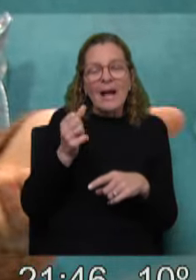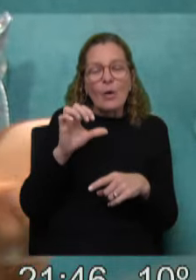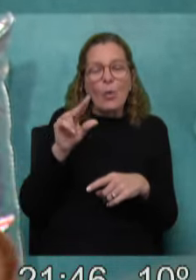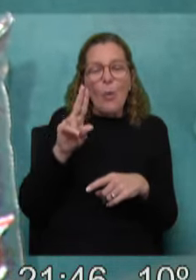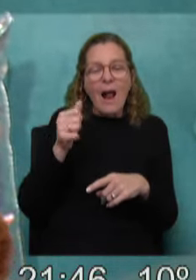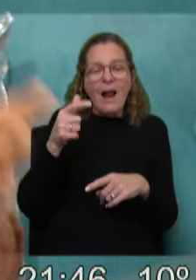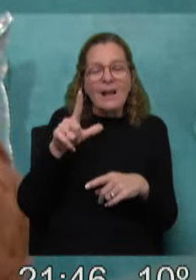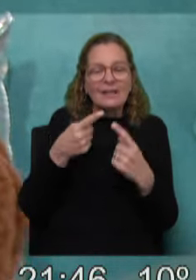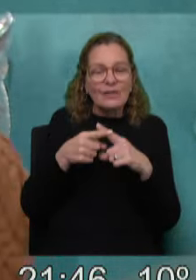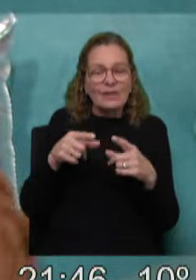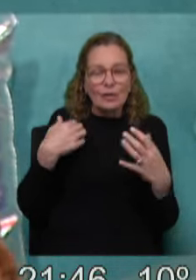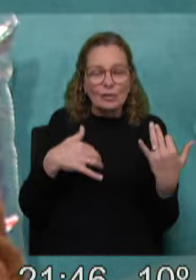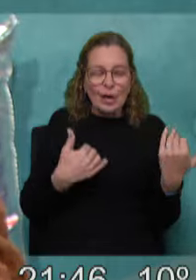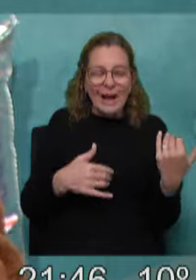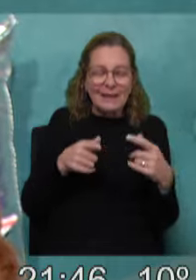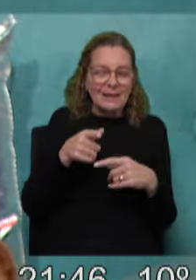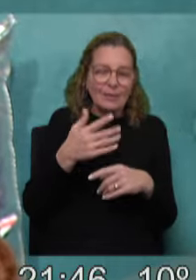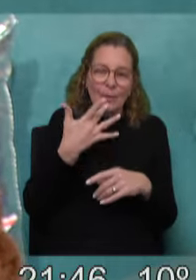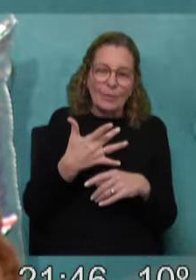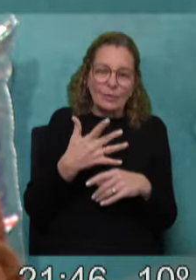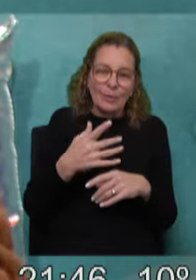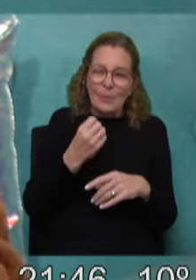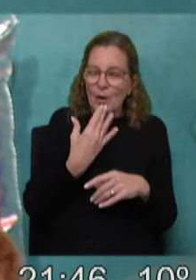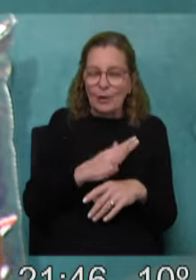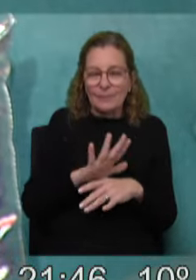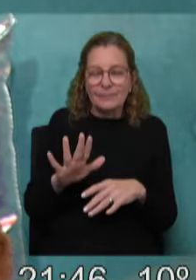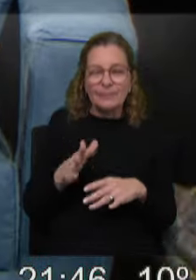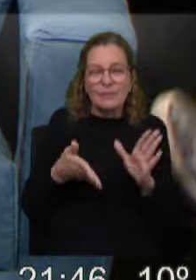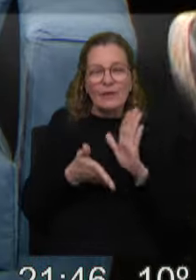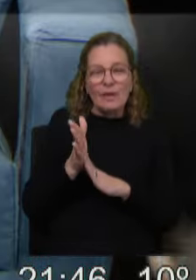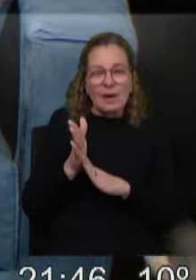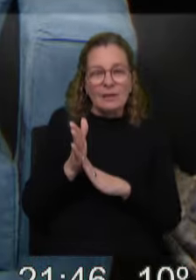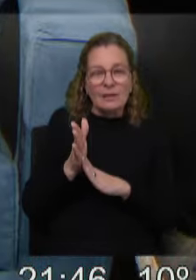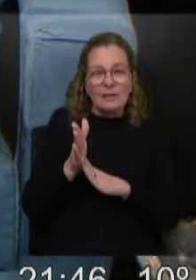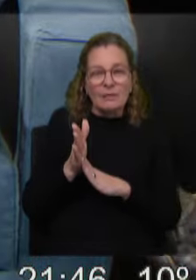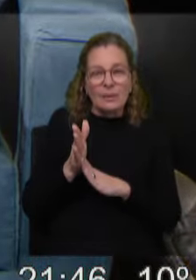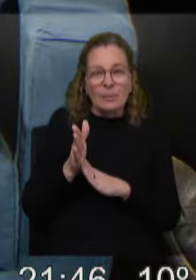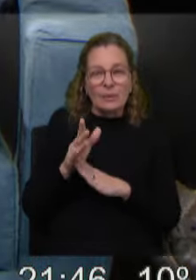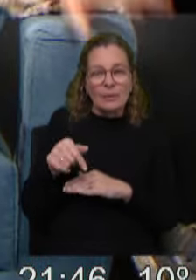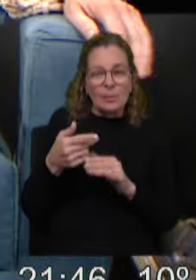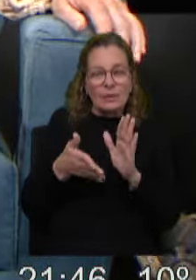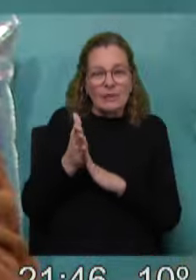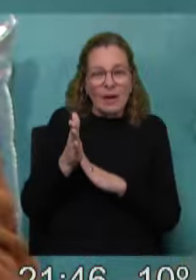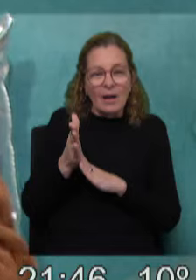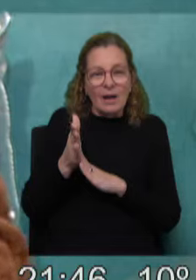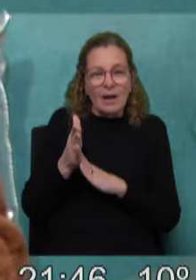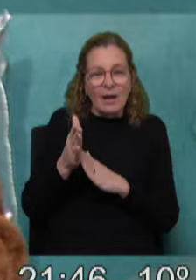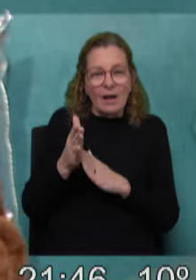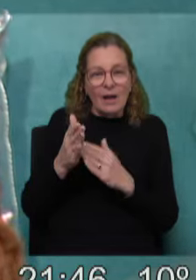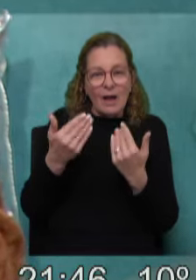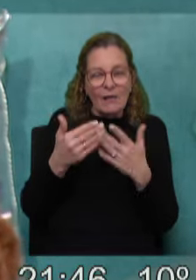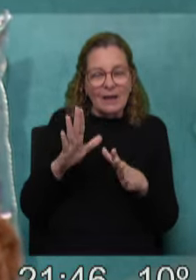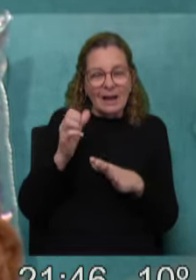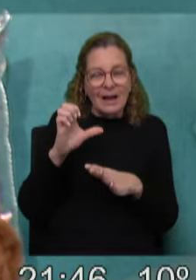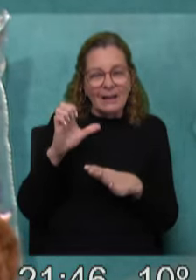sea, entonces tocar ahí es ideal. Y después se van con el mismo formato también para Argentina, ¿no? Le abrí yo Boca Caetano, claro.